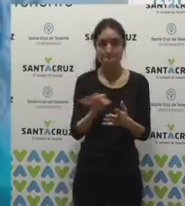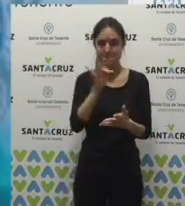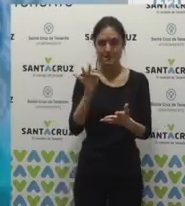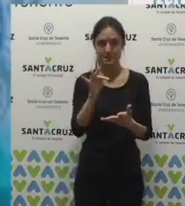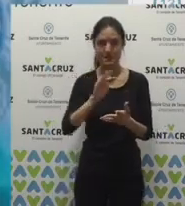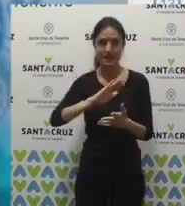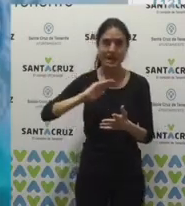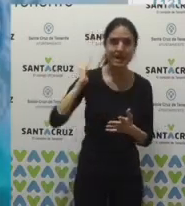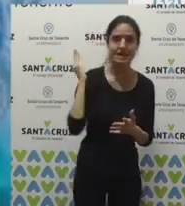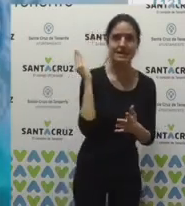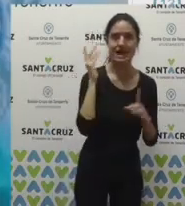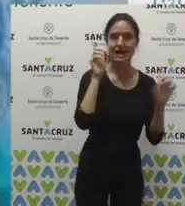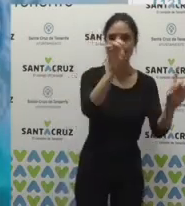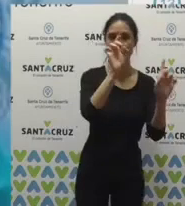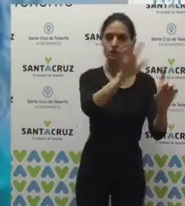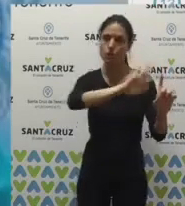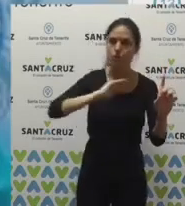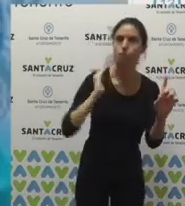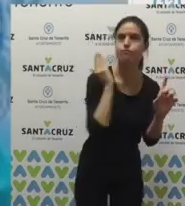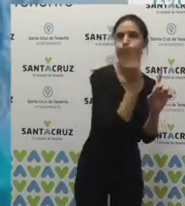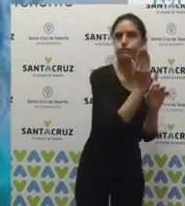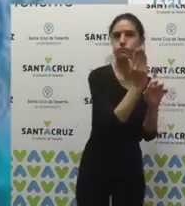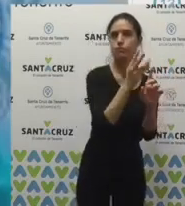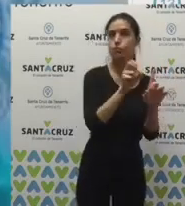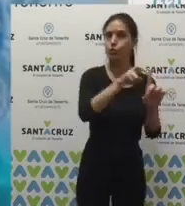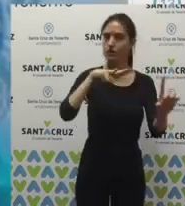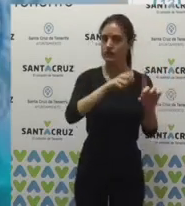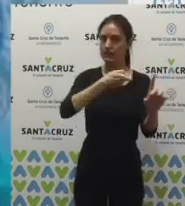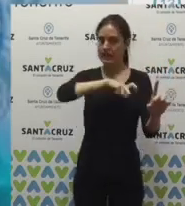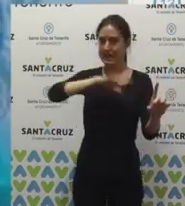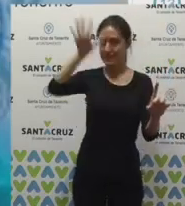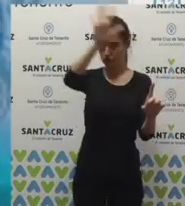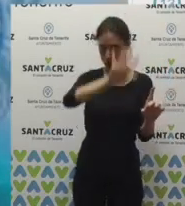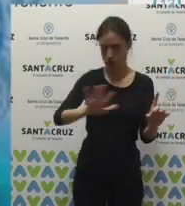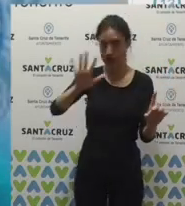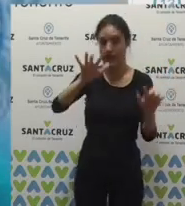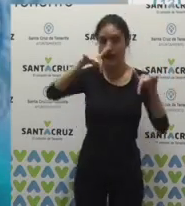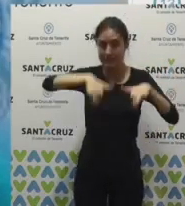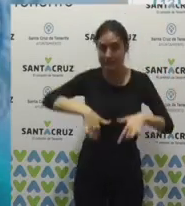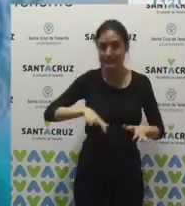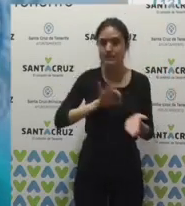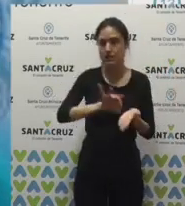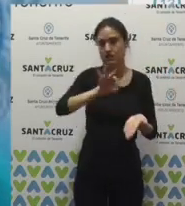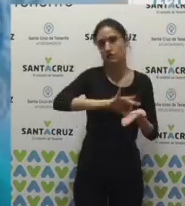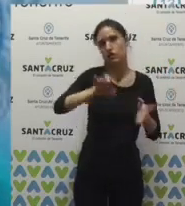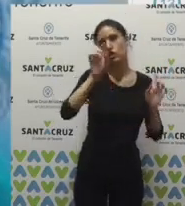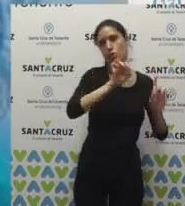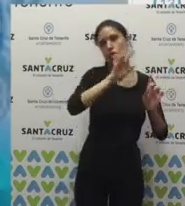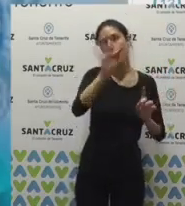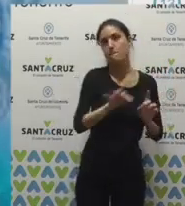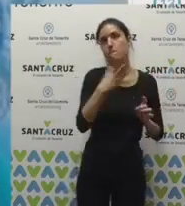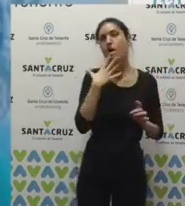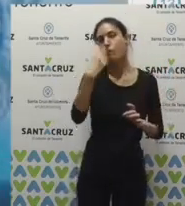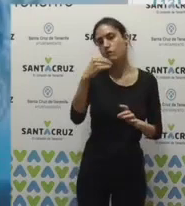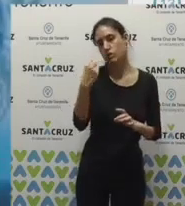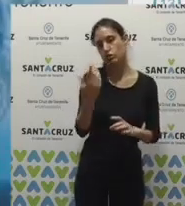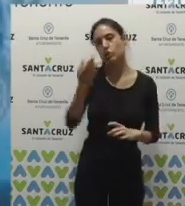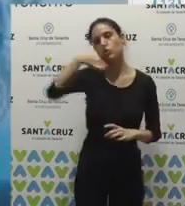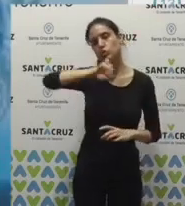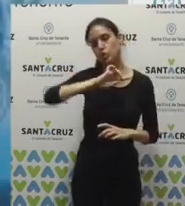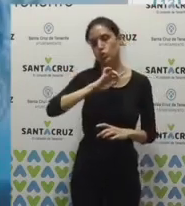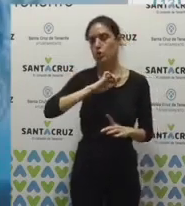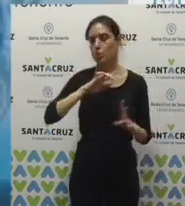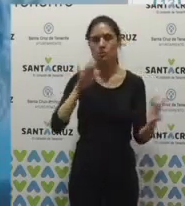la educación a nivel nacional pues desde el servicio de educación y juventud hemos estado en contacto permanente